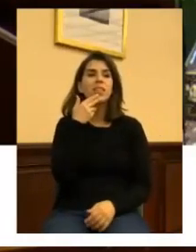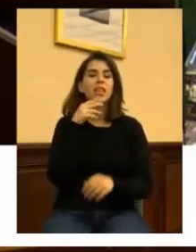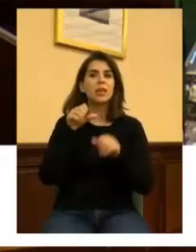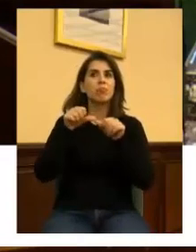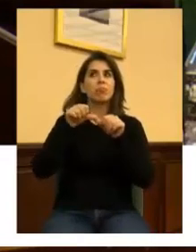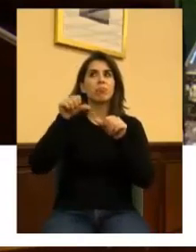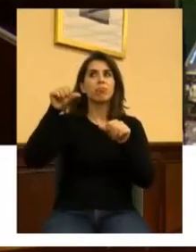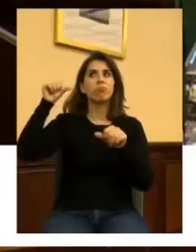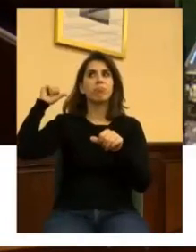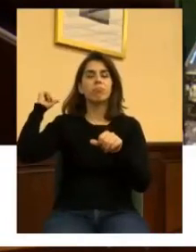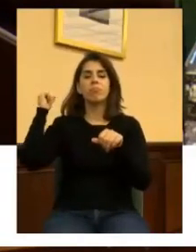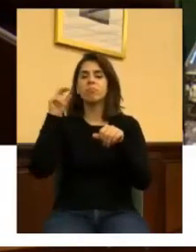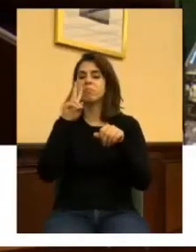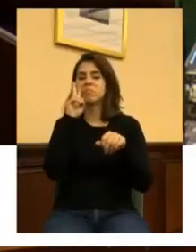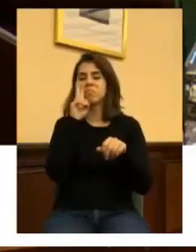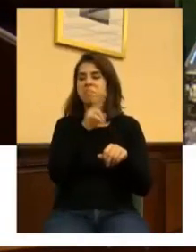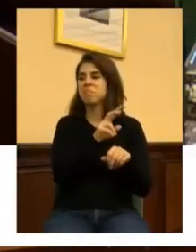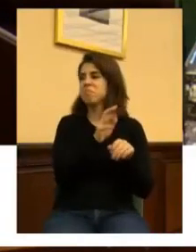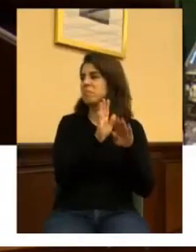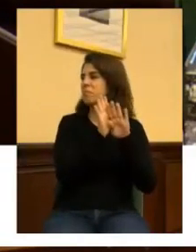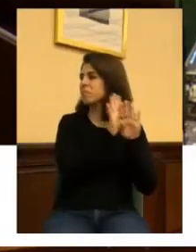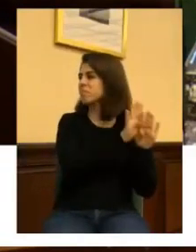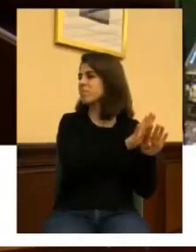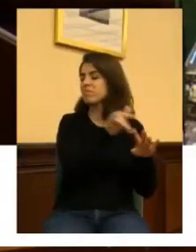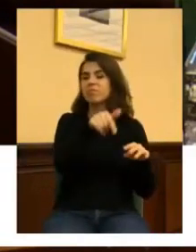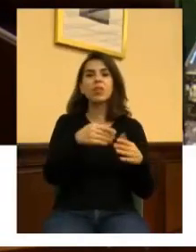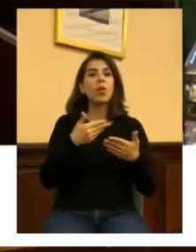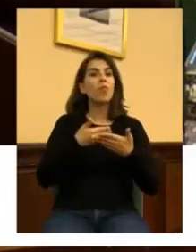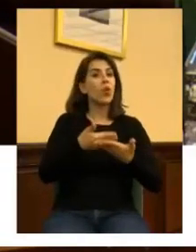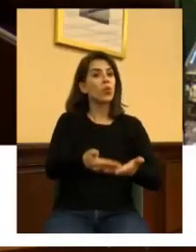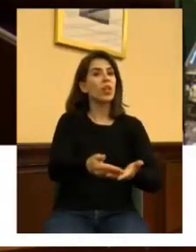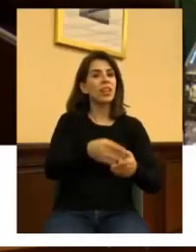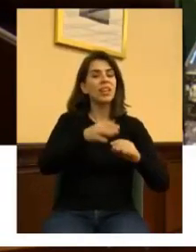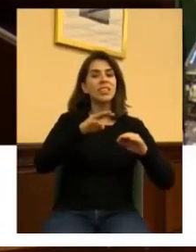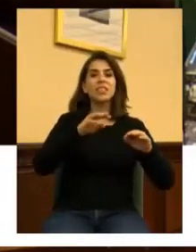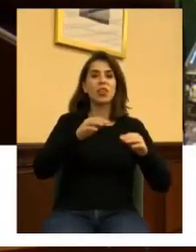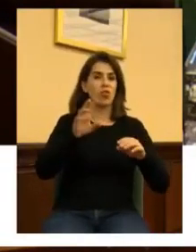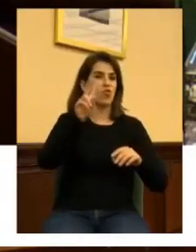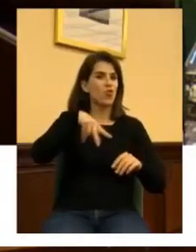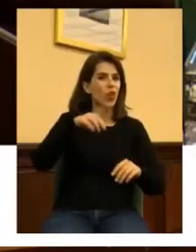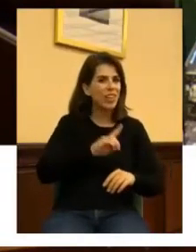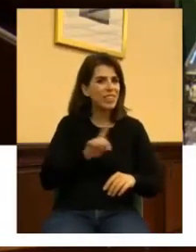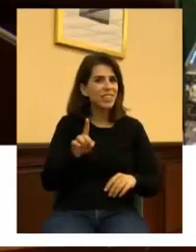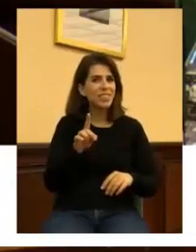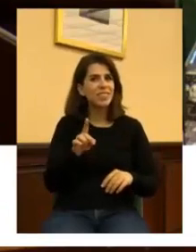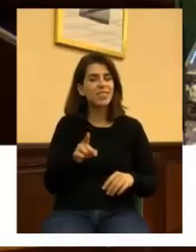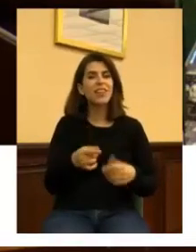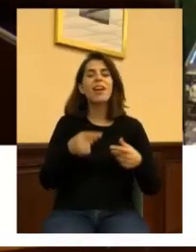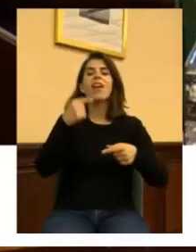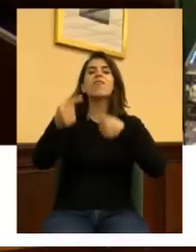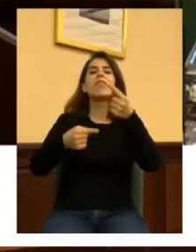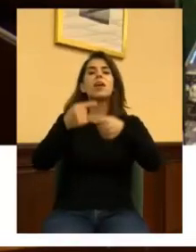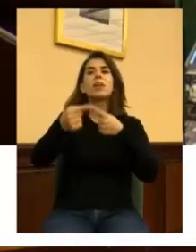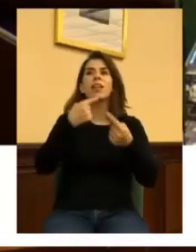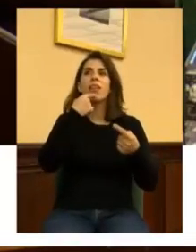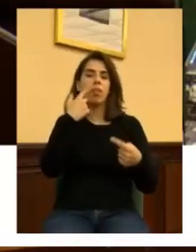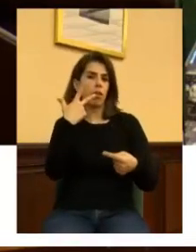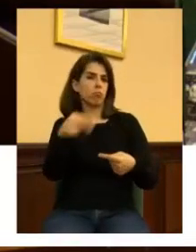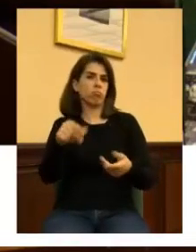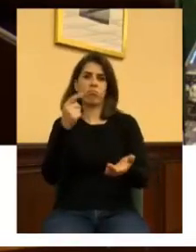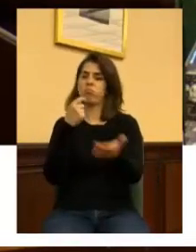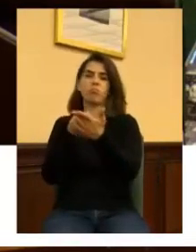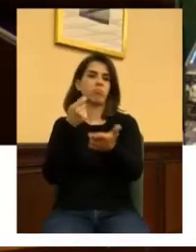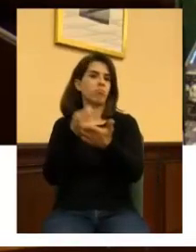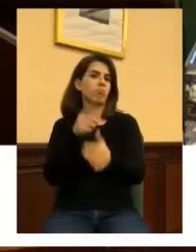tiempo. No son voluntarias en el 89% de los casos y cuando familias se han negado a pagarlas, sus hijas e hijos han